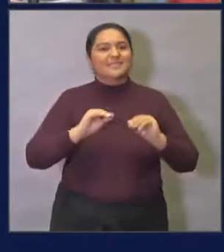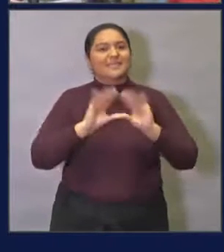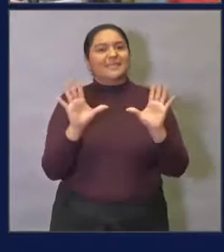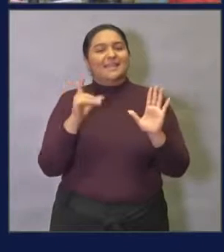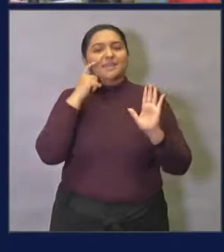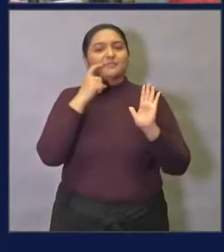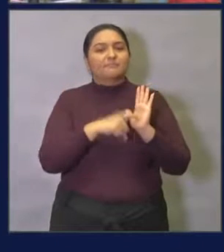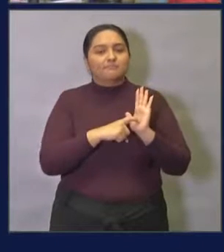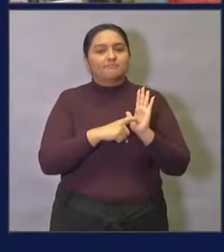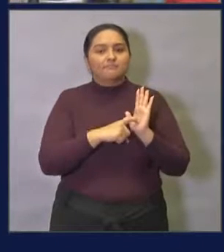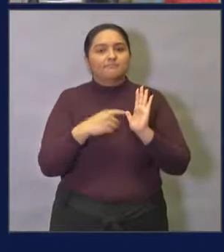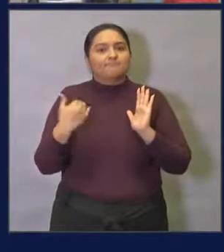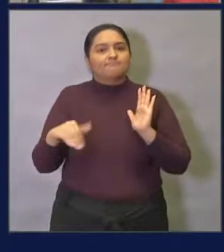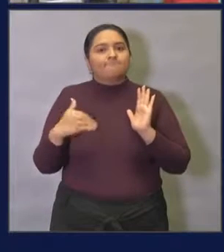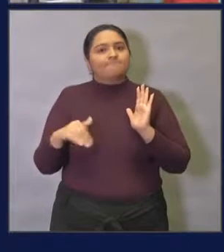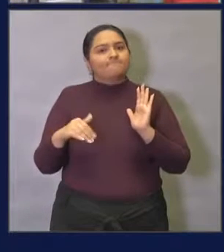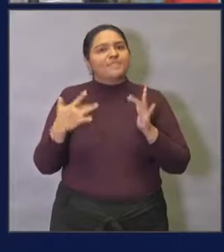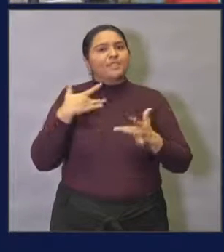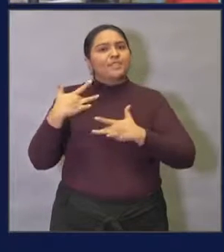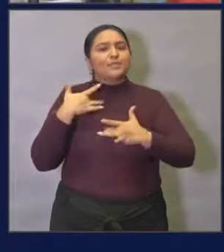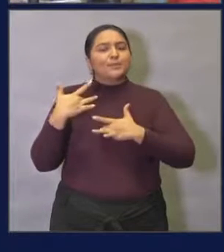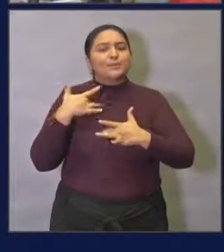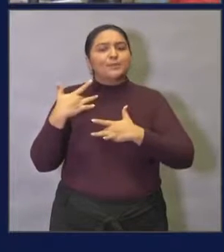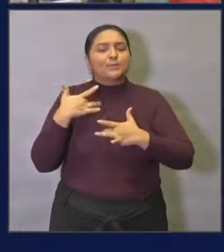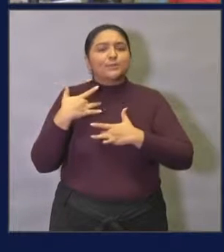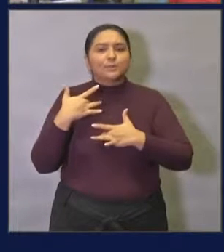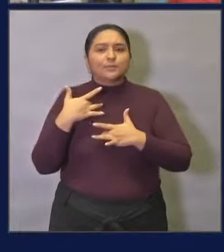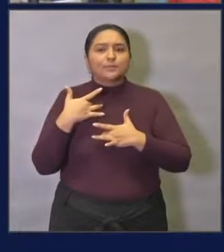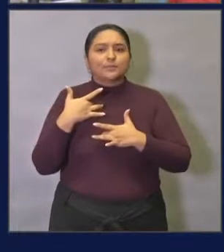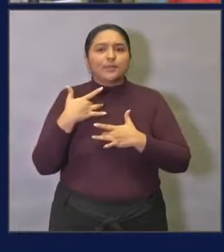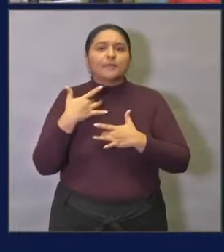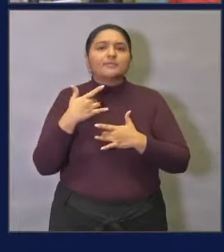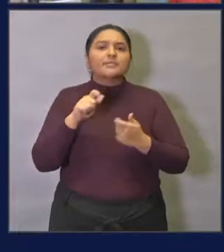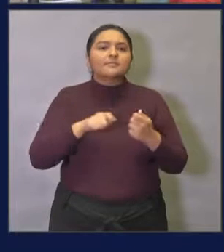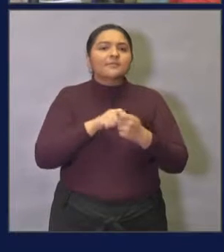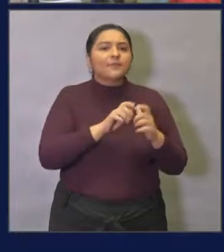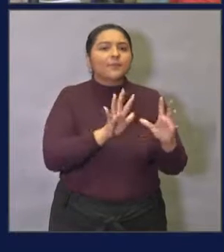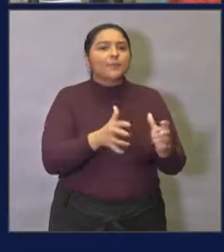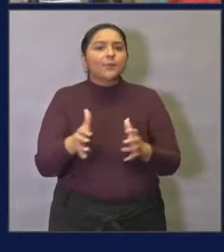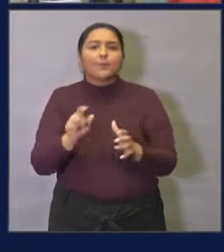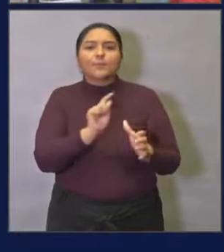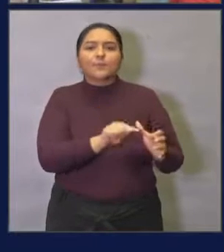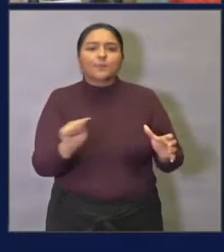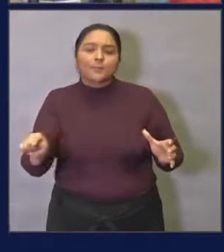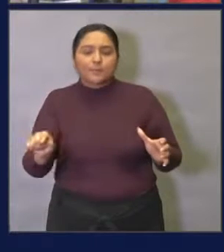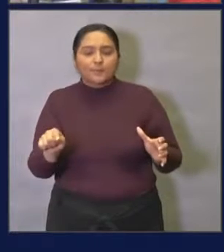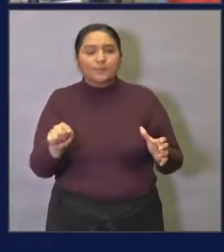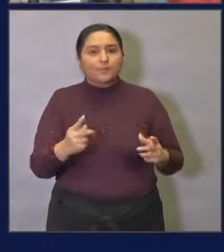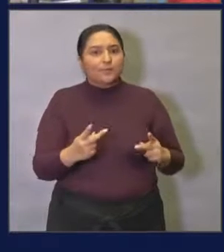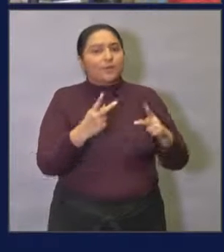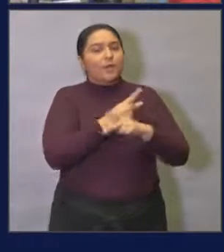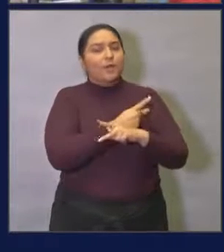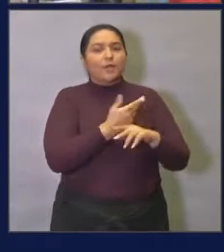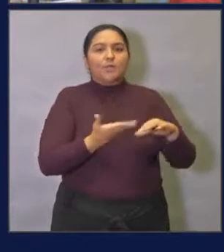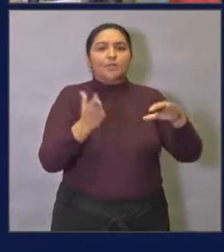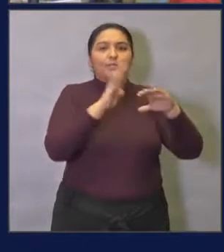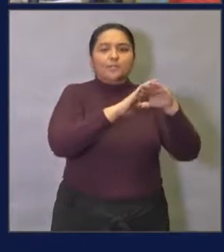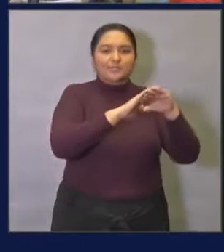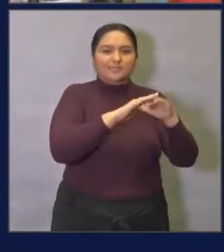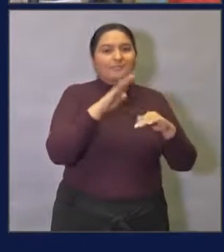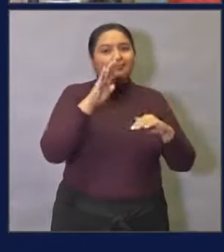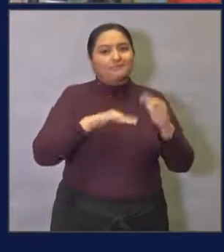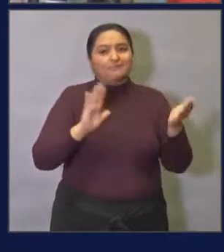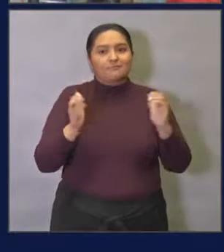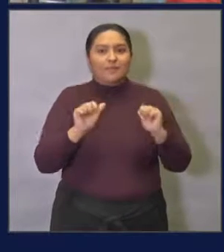y bastante alarmante que ciertos grupos están teniendo cada día más una carga de enfermedad mayor que